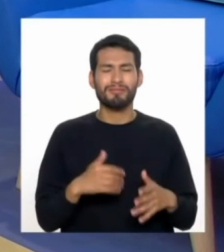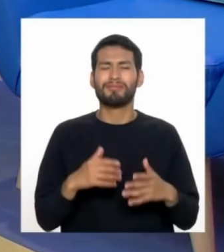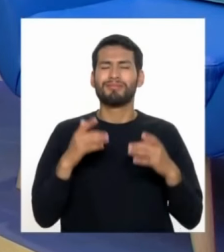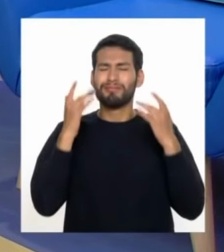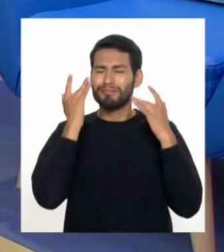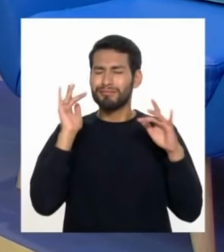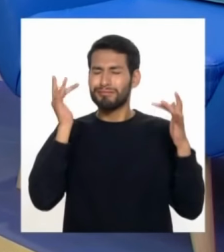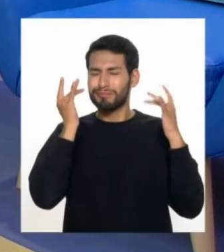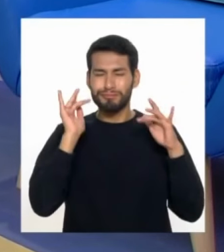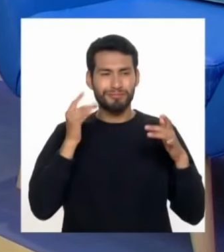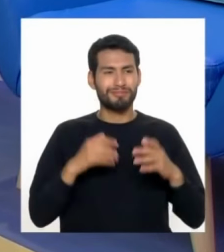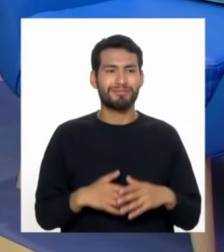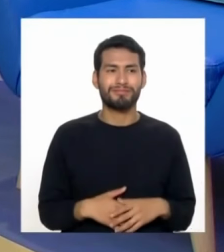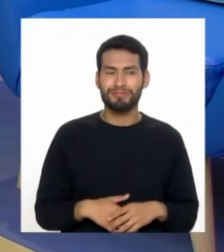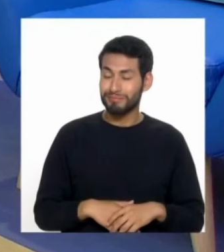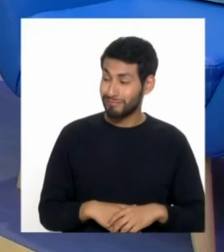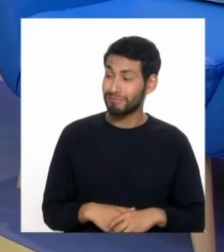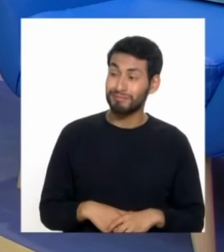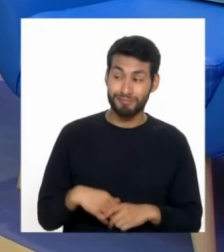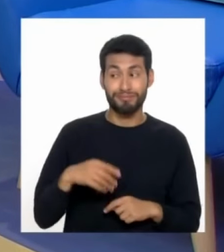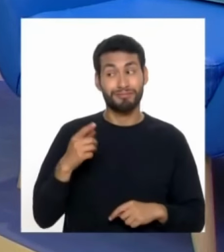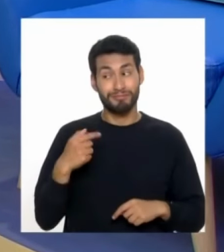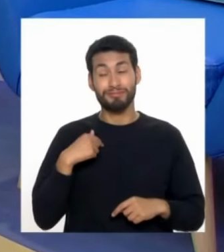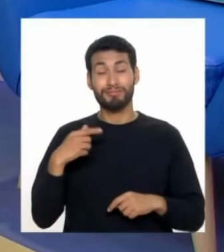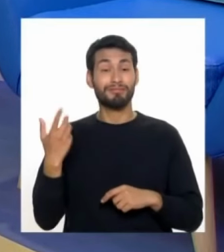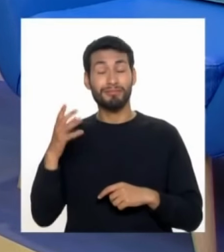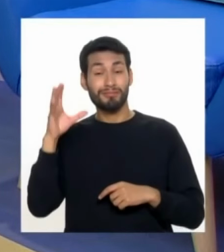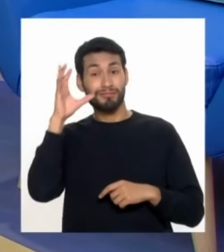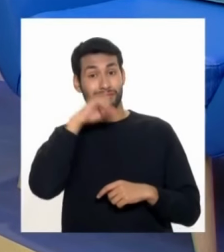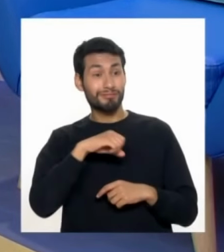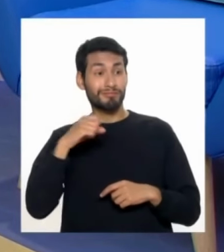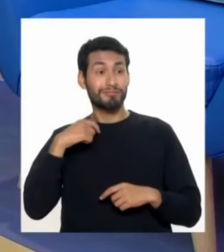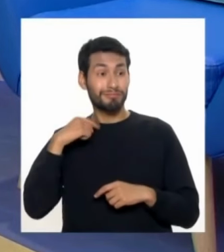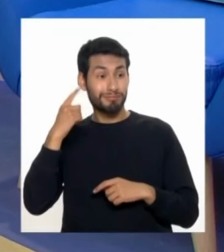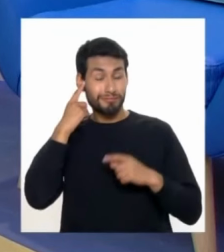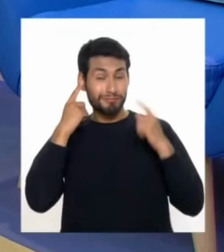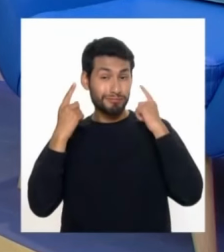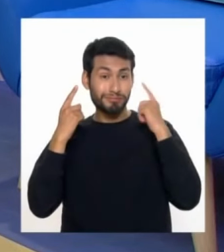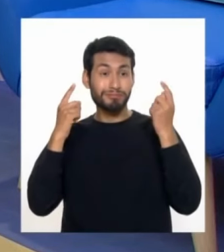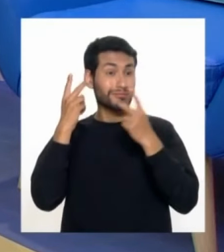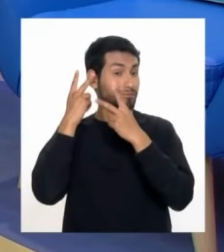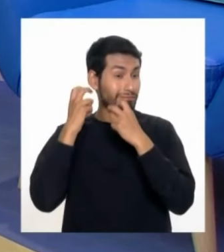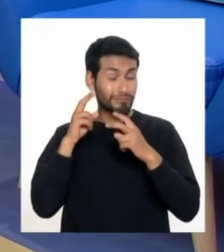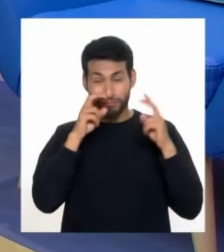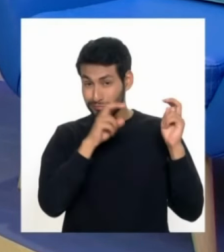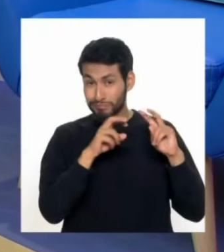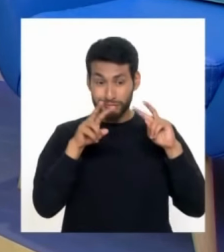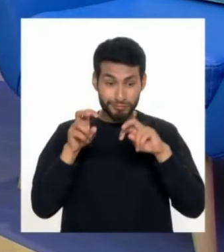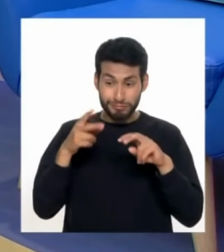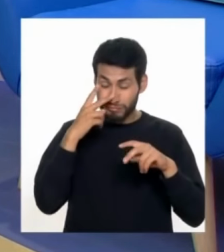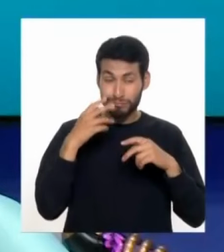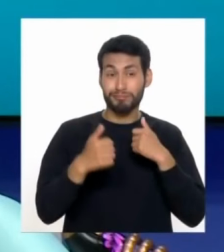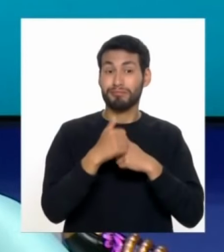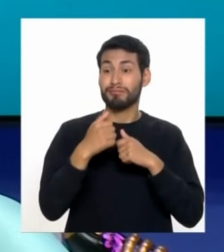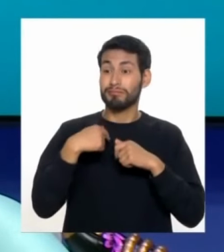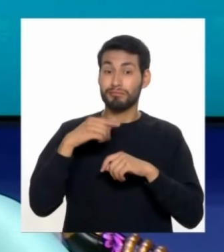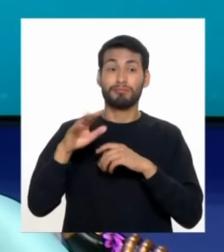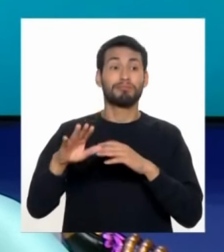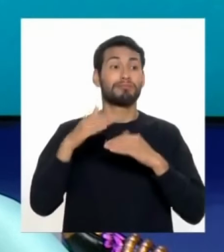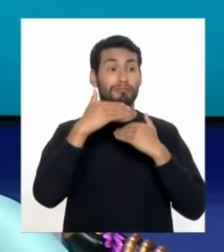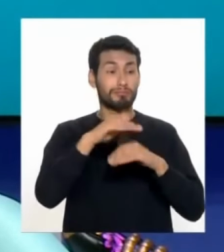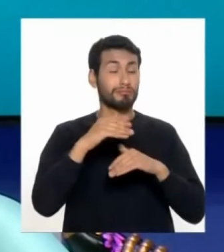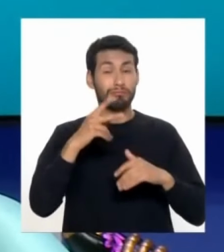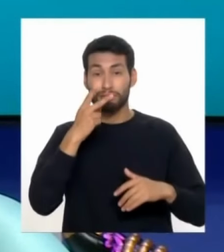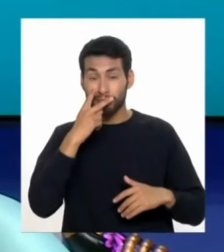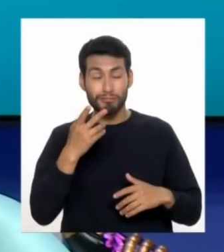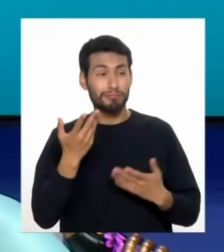tantos ruidos que hay en nuestra capital. No siempre estamos al pendiente de estar haciéndonos estos chequeos de qué tanto estamos bien o